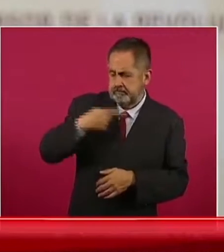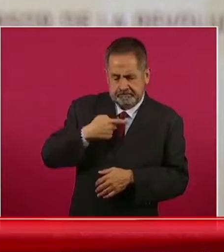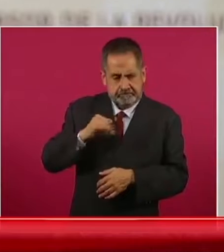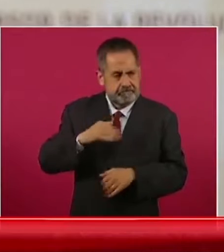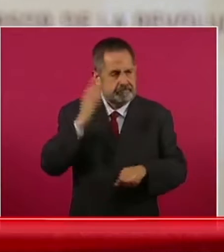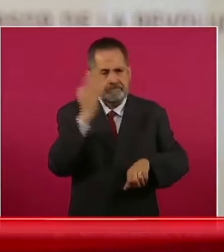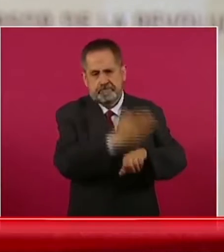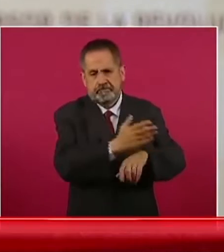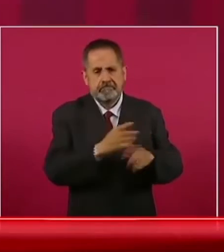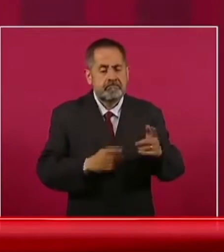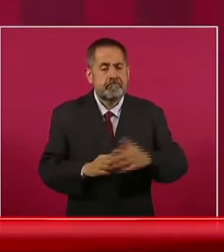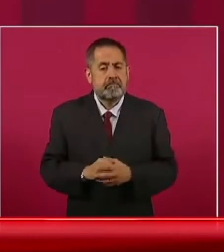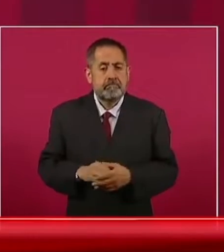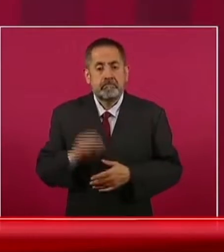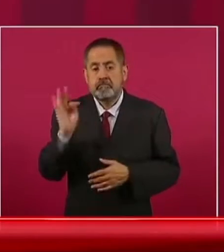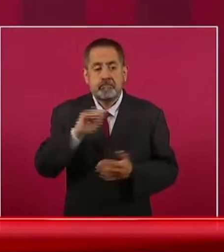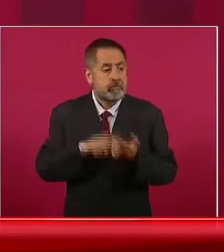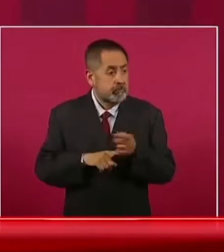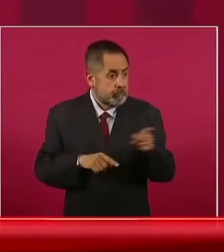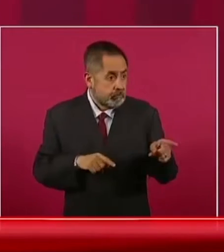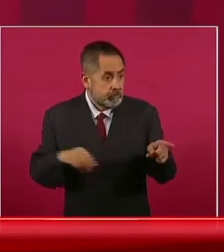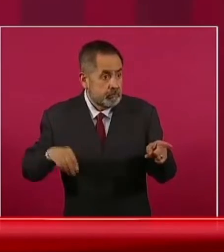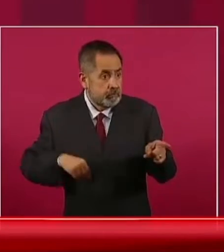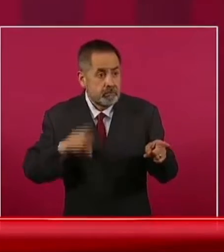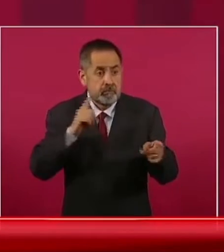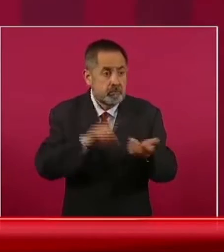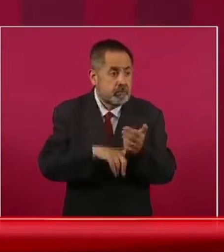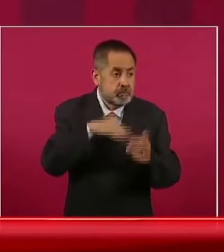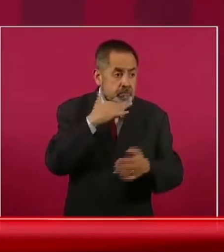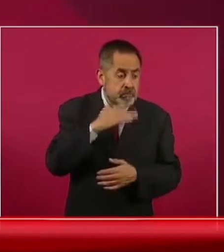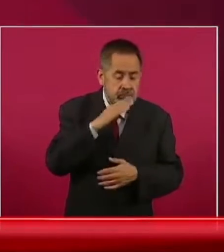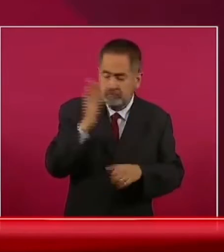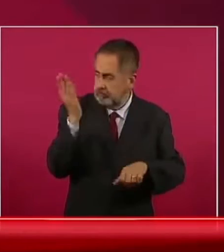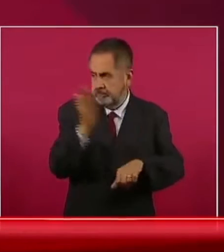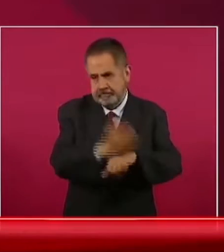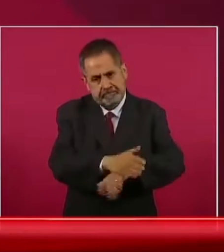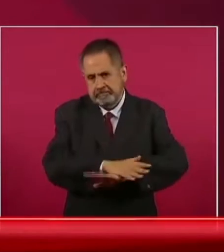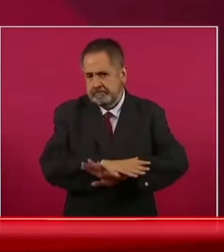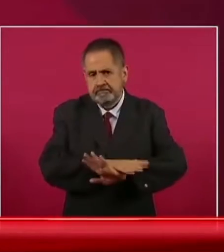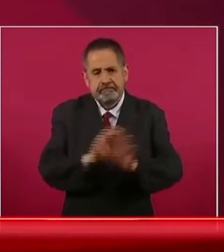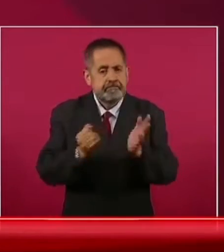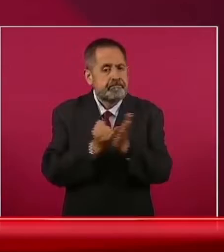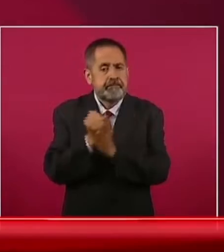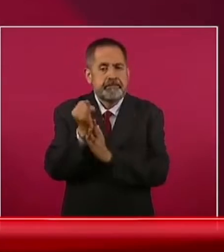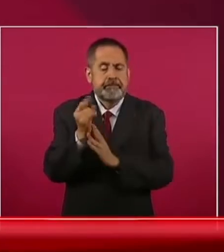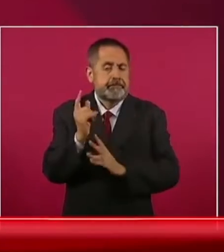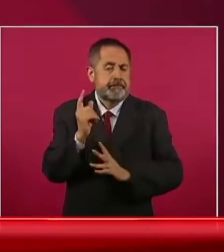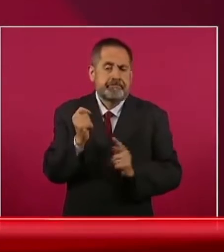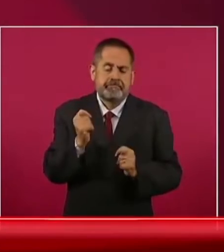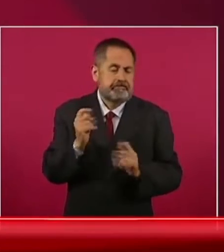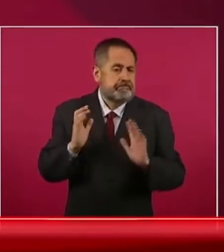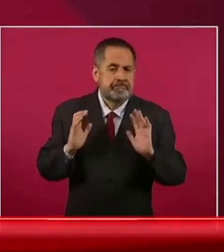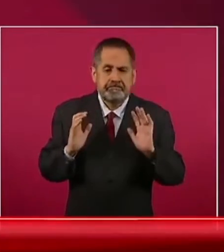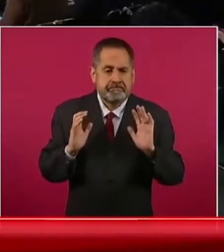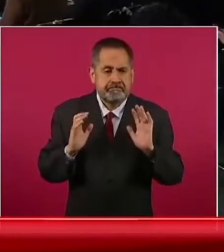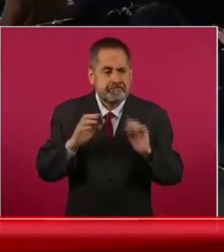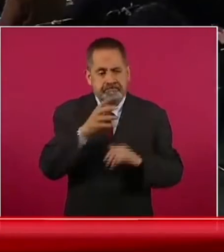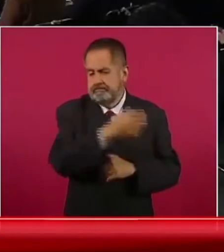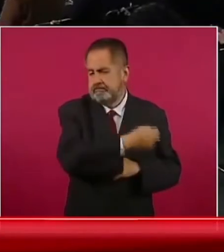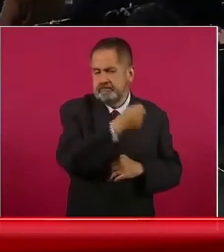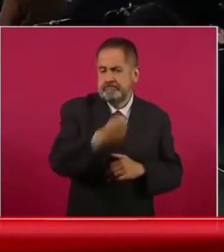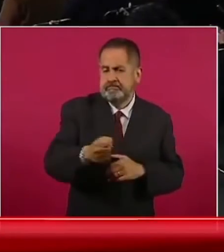si alguien resulta involucrado un acto de corrupción es juzgar